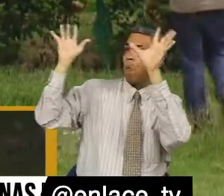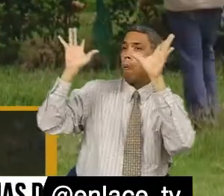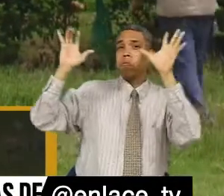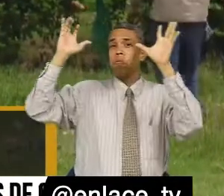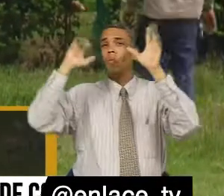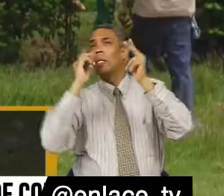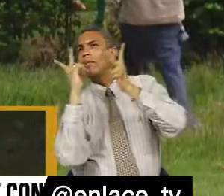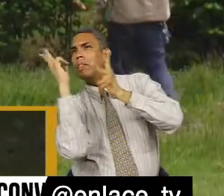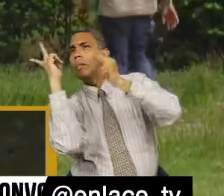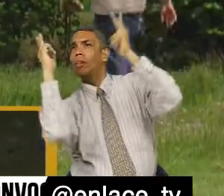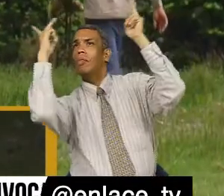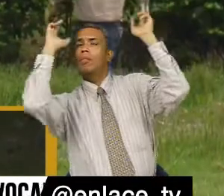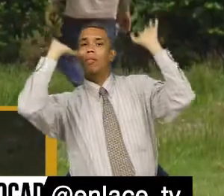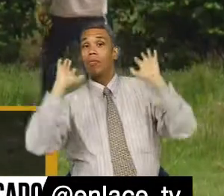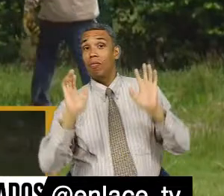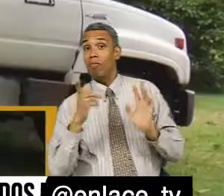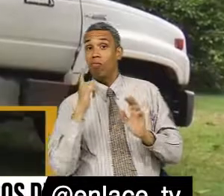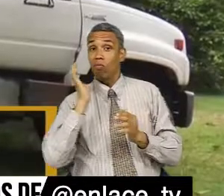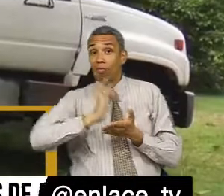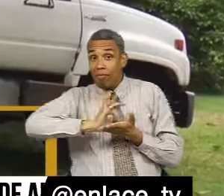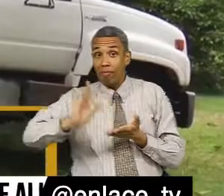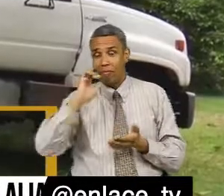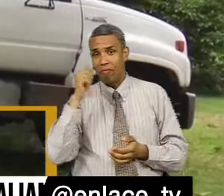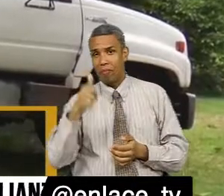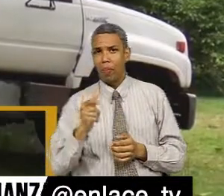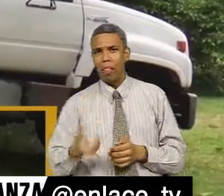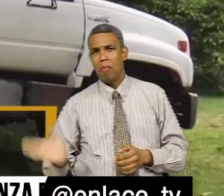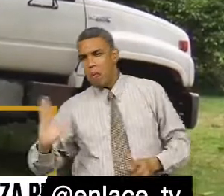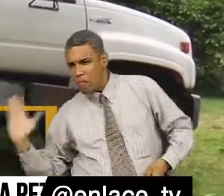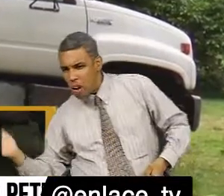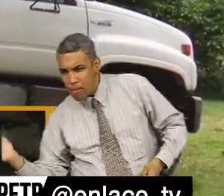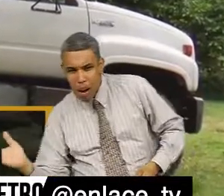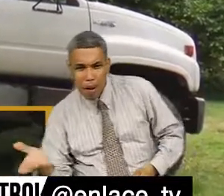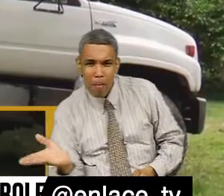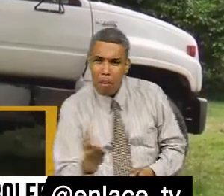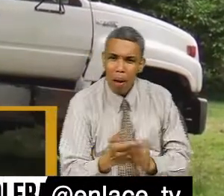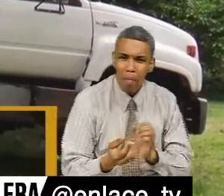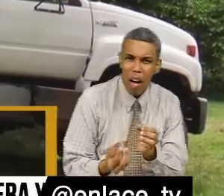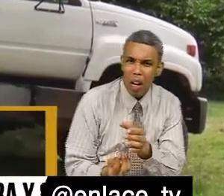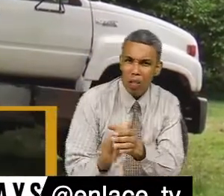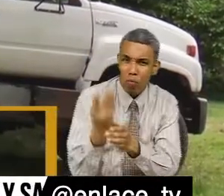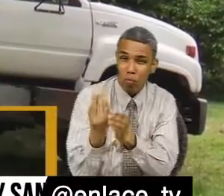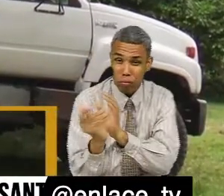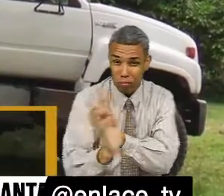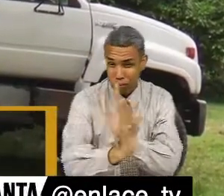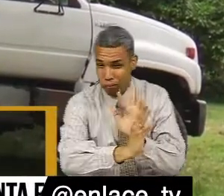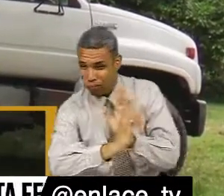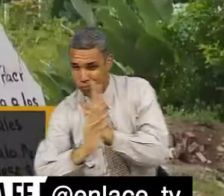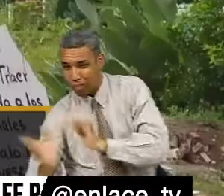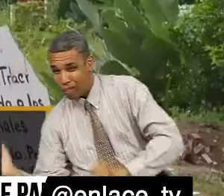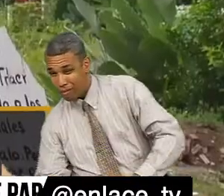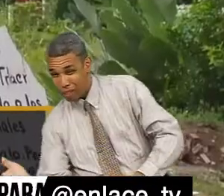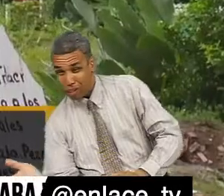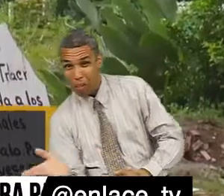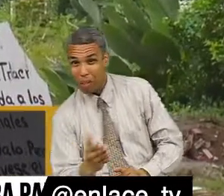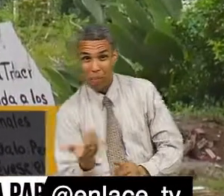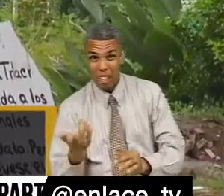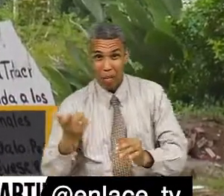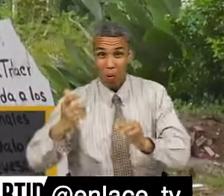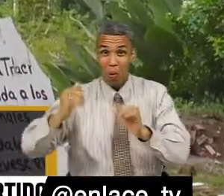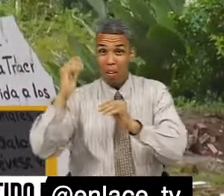embellecimiento, máquinas de embellecimiento, tenemos machetes, tenemos la volqueta que se va a recoger el material que se está generando de podas.